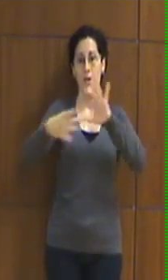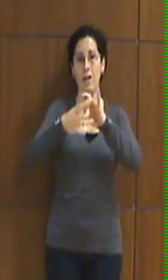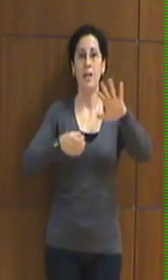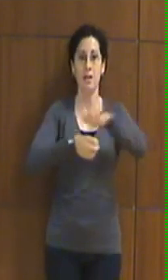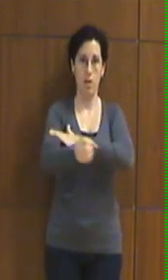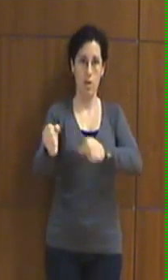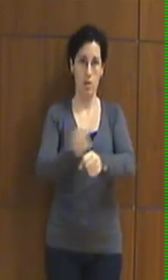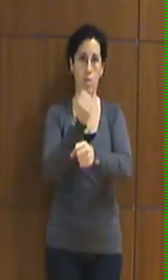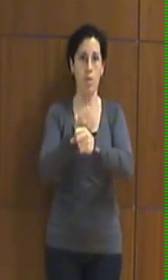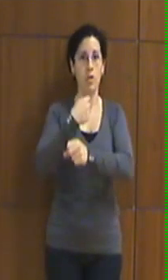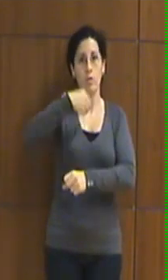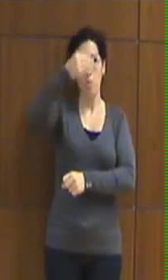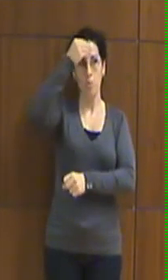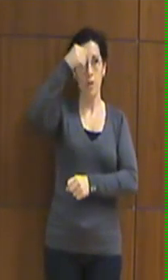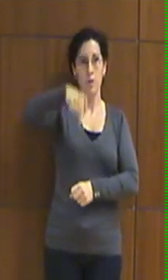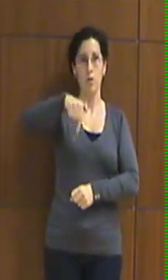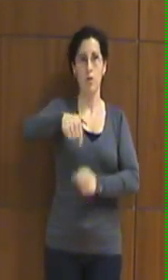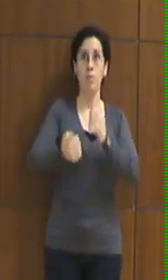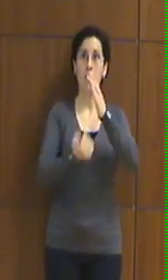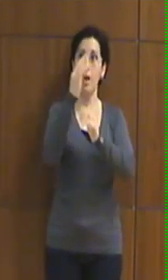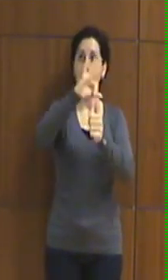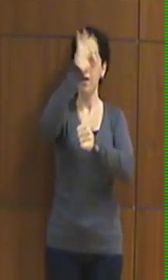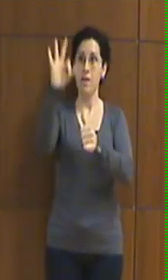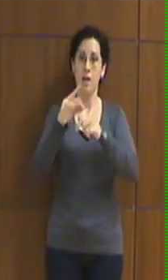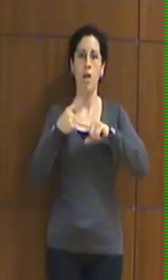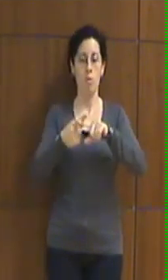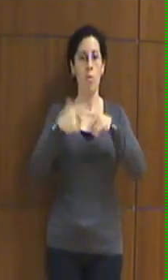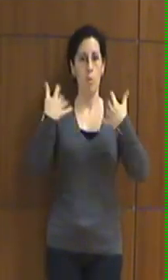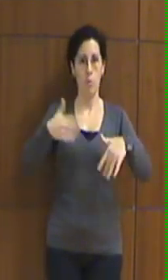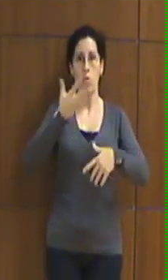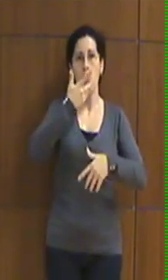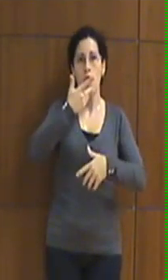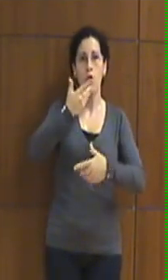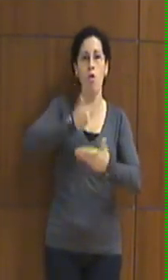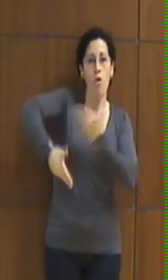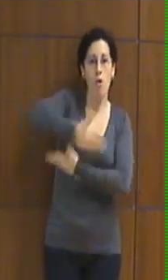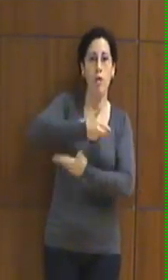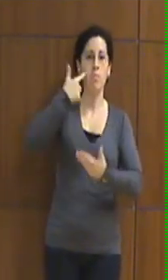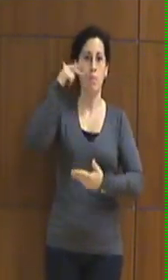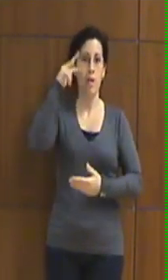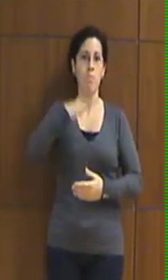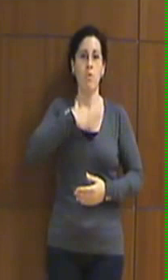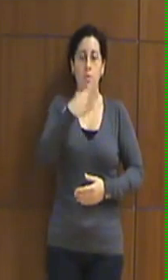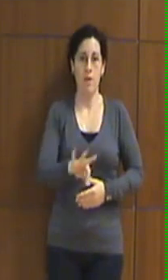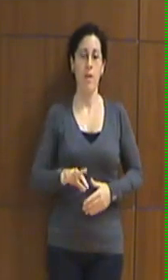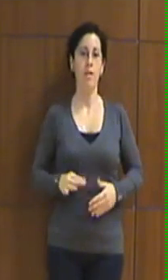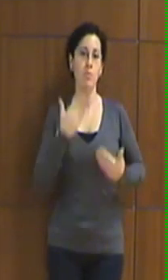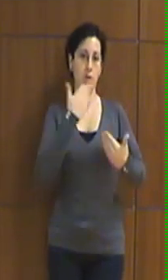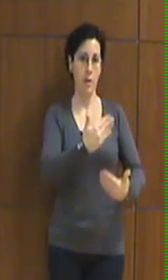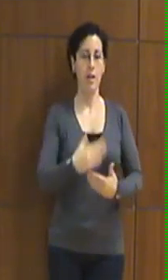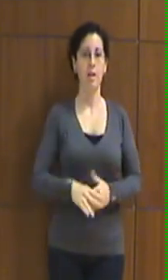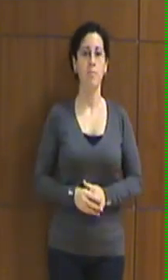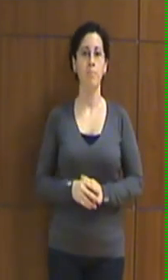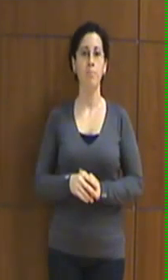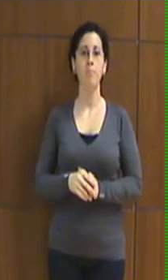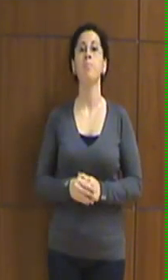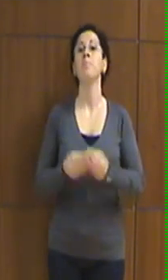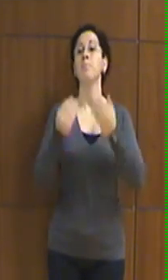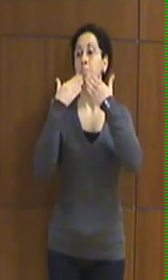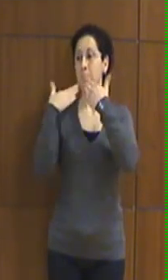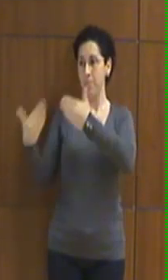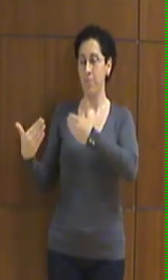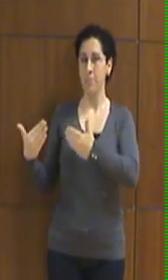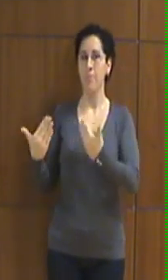yo creo que puede ser una mañana para compartir y conocernos todas las posibilidades. Muchas gracias. Pues muchas gracias,